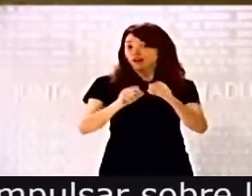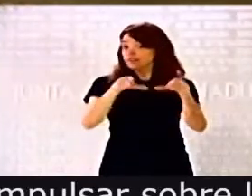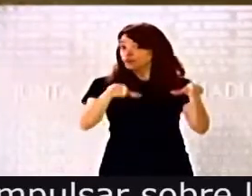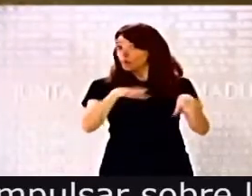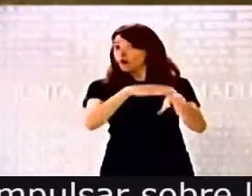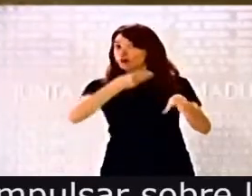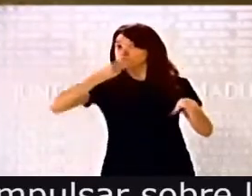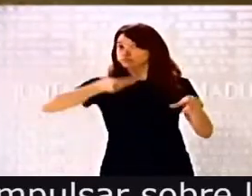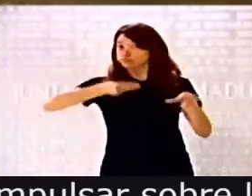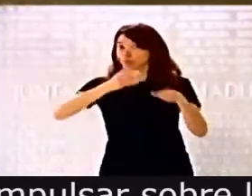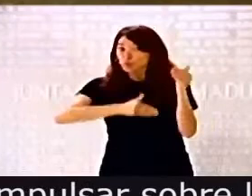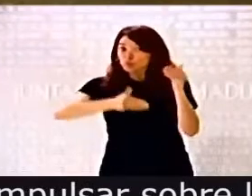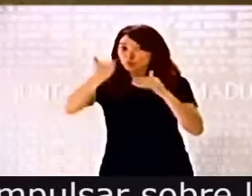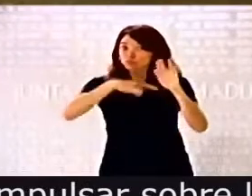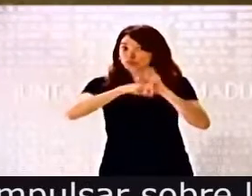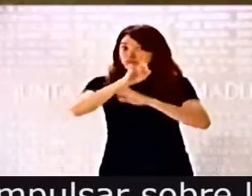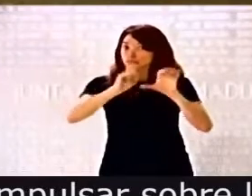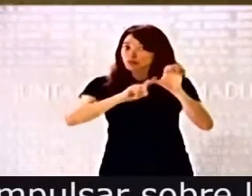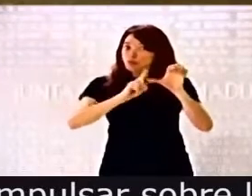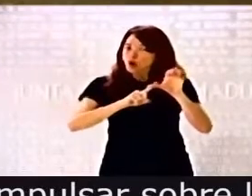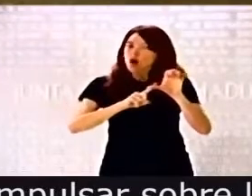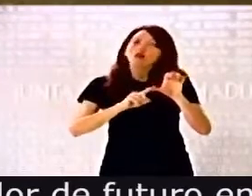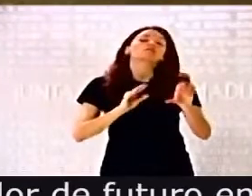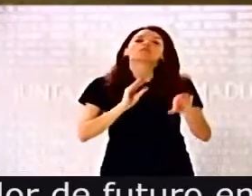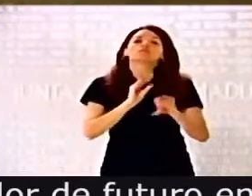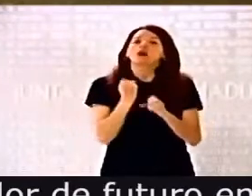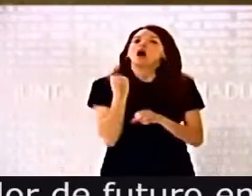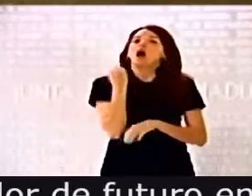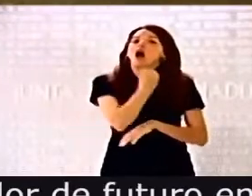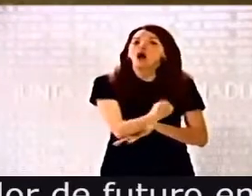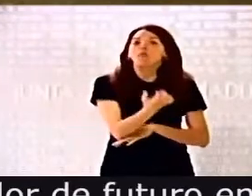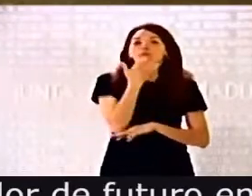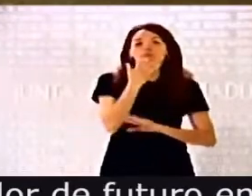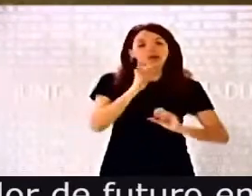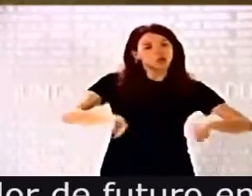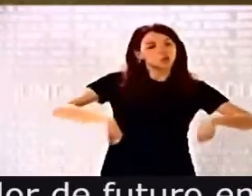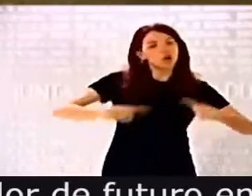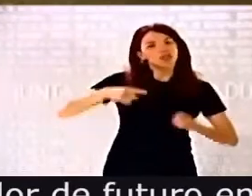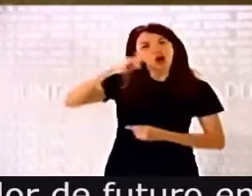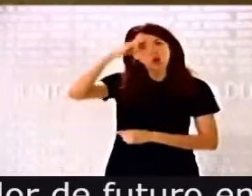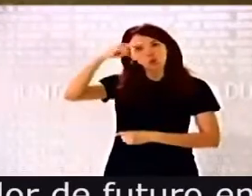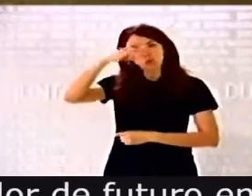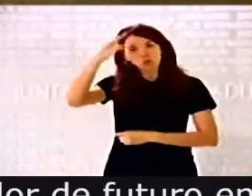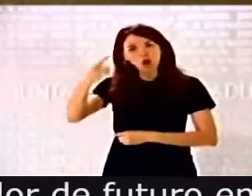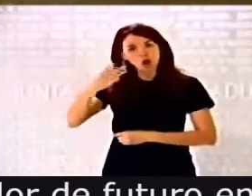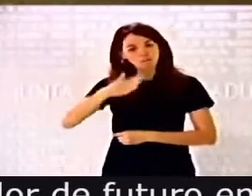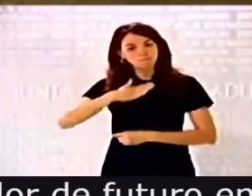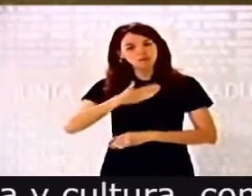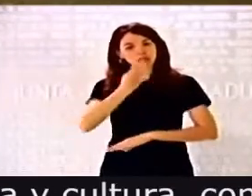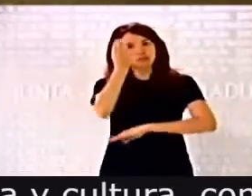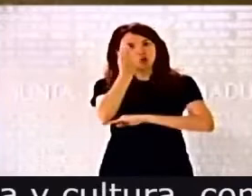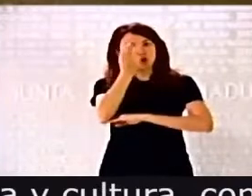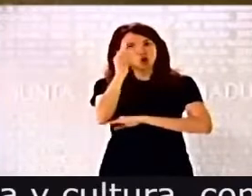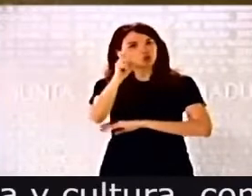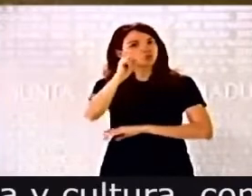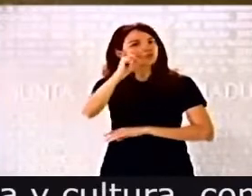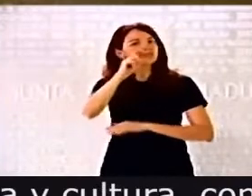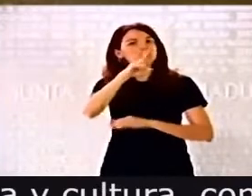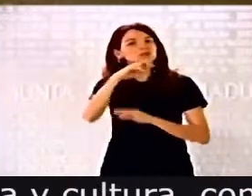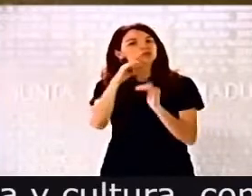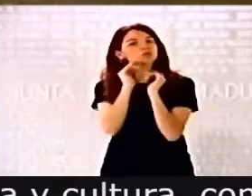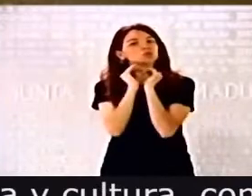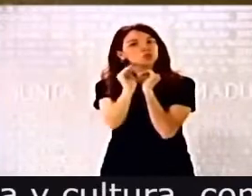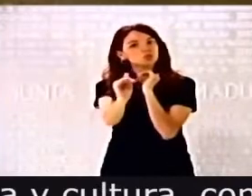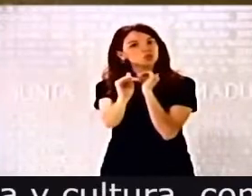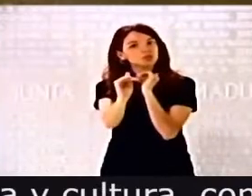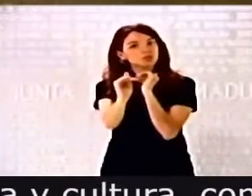en Extremadura en ámbitos clave como la naturaleza y cultura, como el patrimonio, el turismo sostenible,